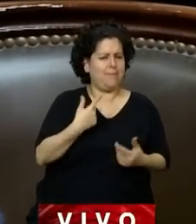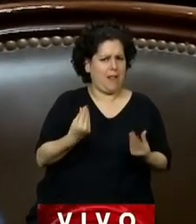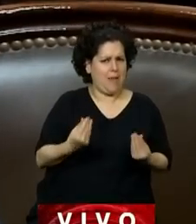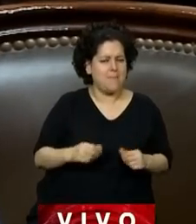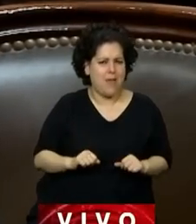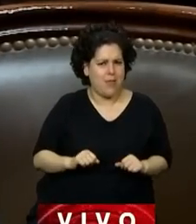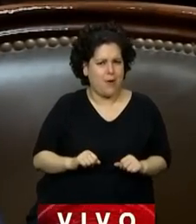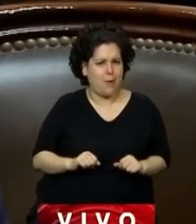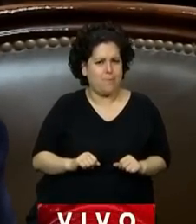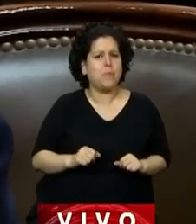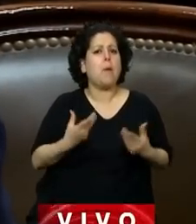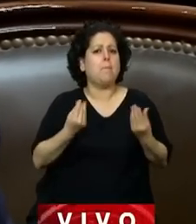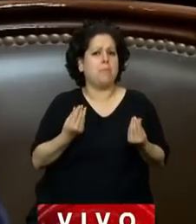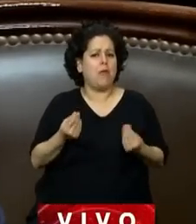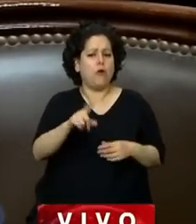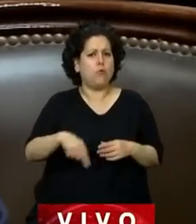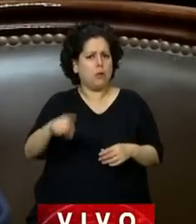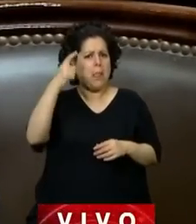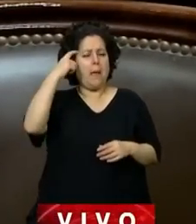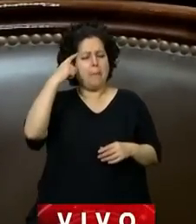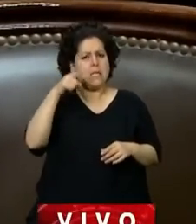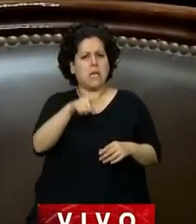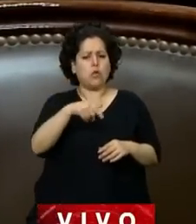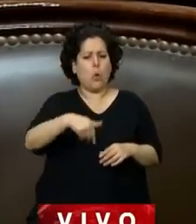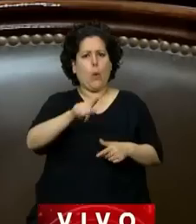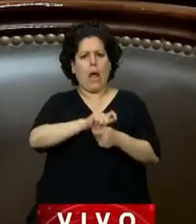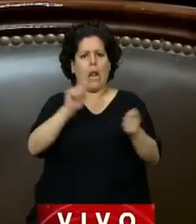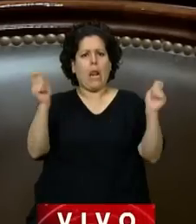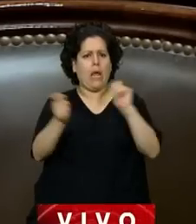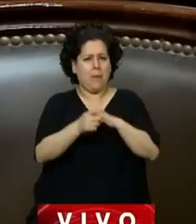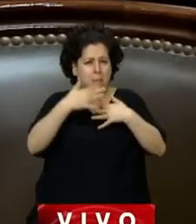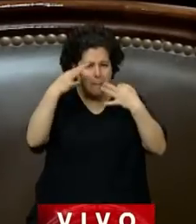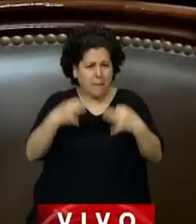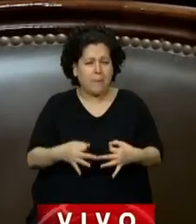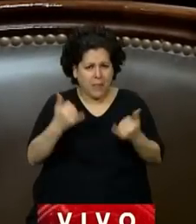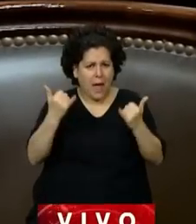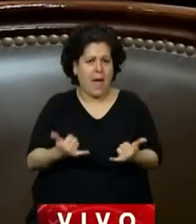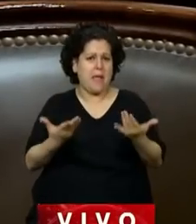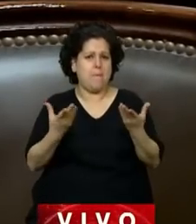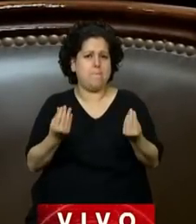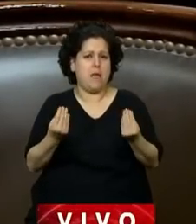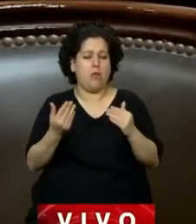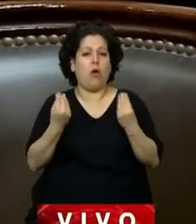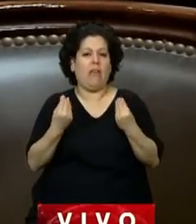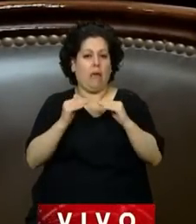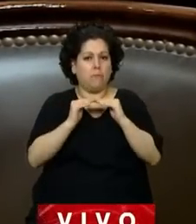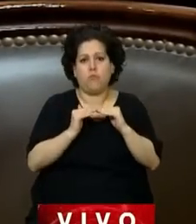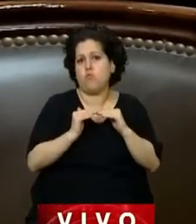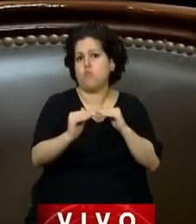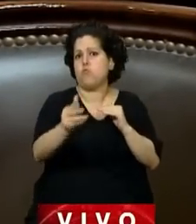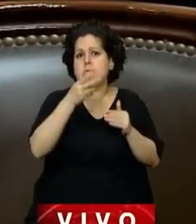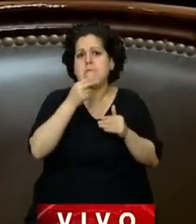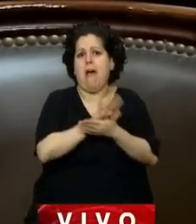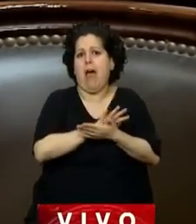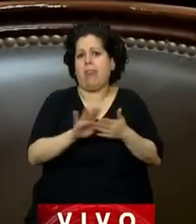miedo a lo único que ustedes consideran que es un motor del cambio, que es el miedo al llano, el miedo